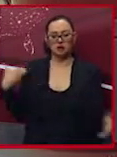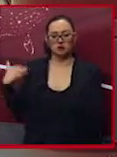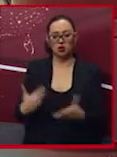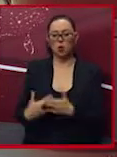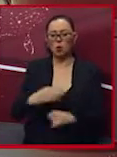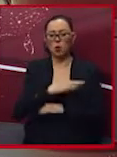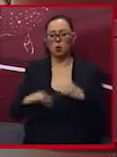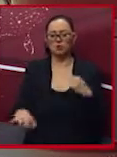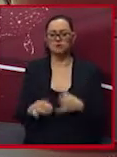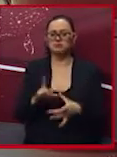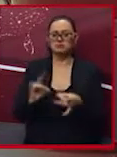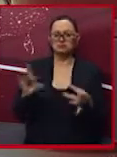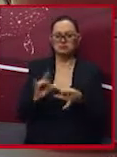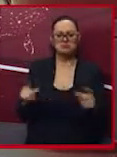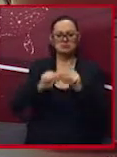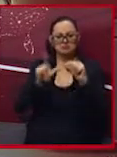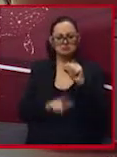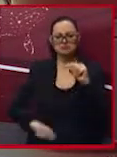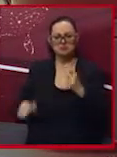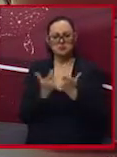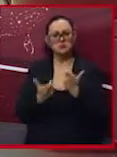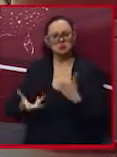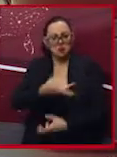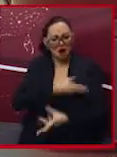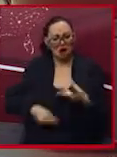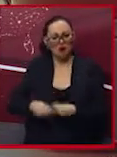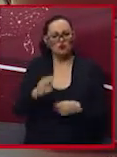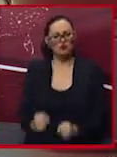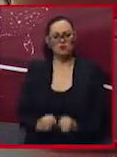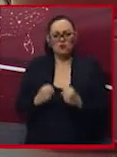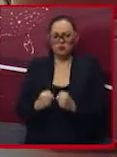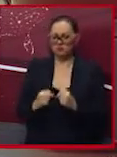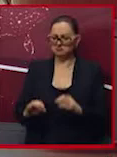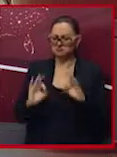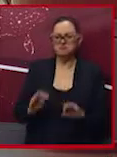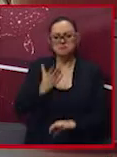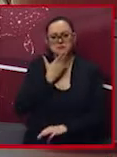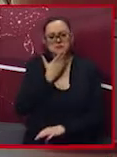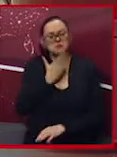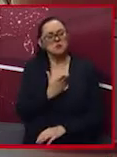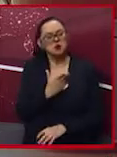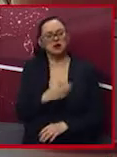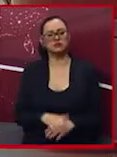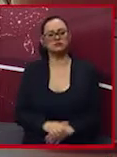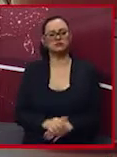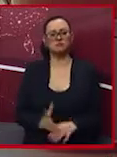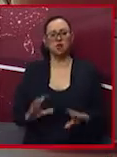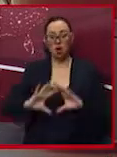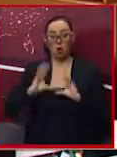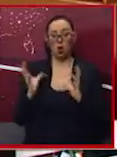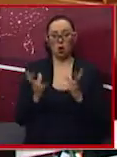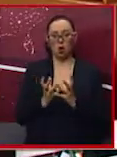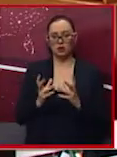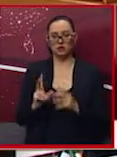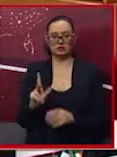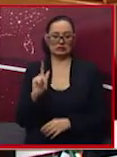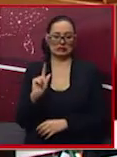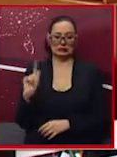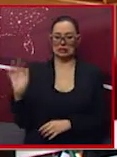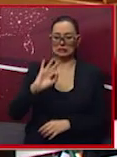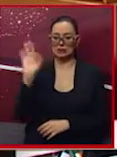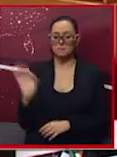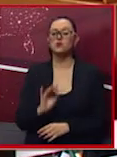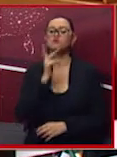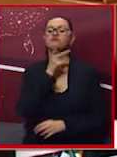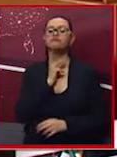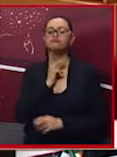Federal. Aseguró que México cuenta con una economía fuerte y finanzas sanas, pese al complejo entorno global como la caída del 70% del